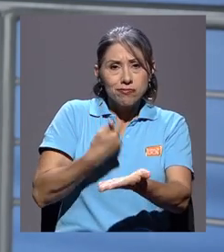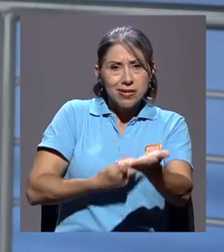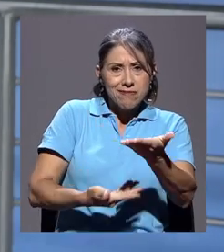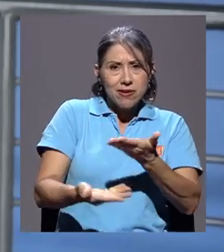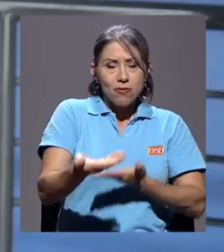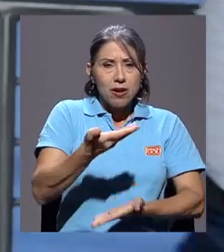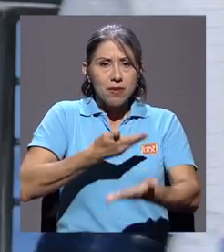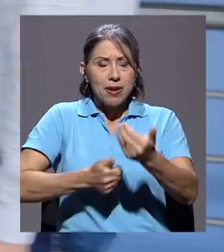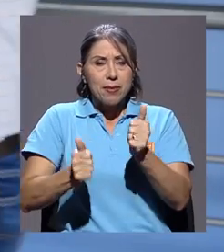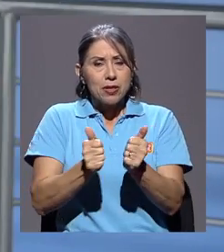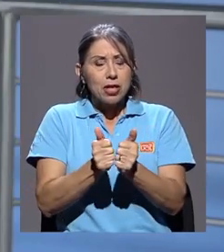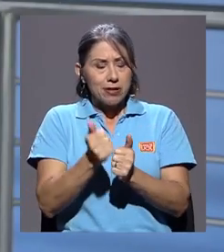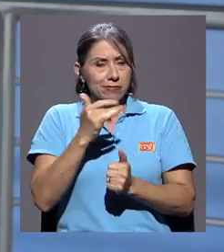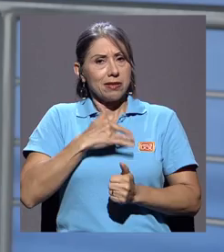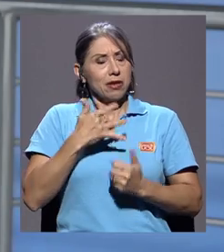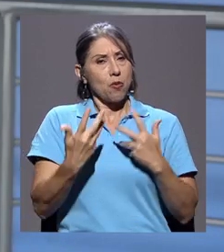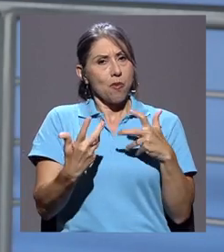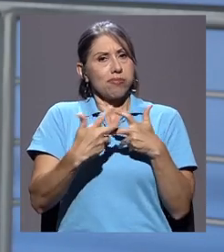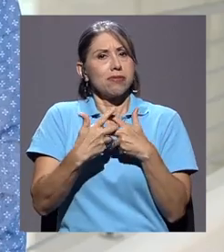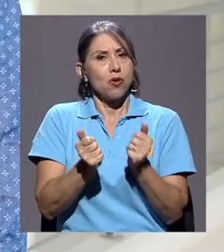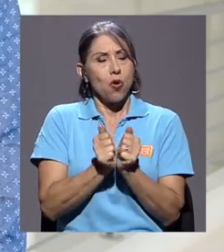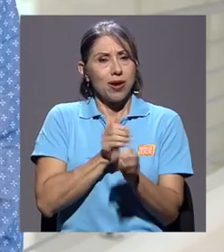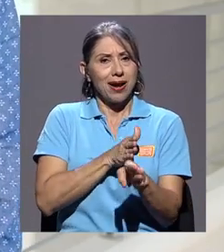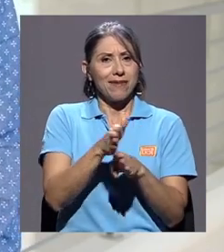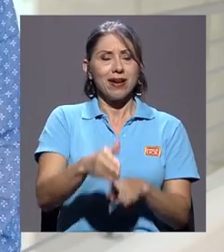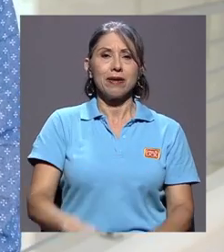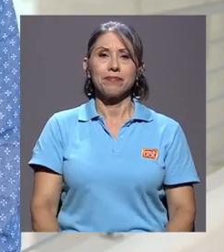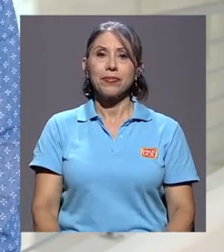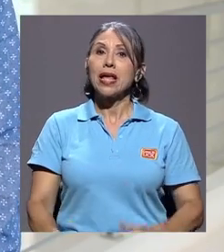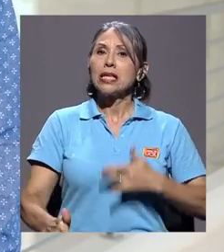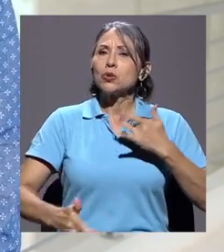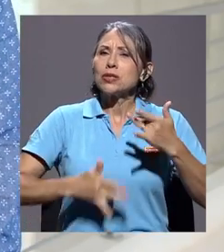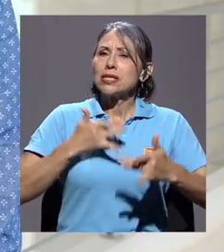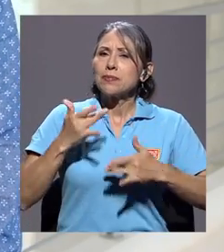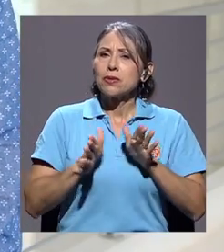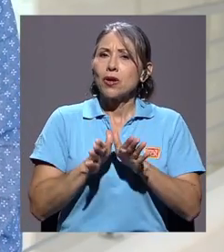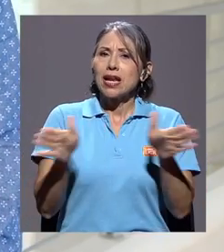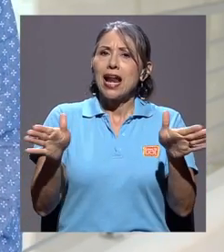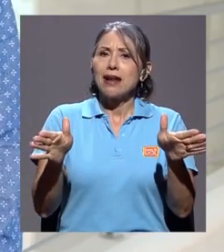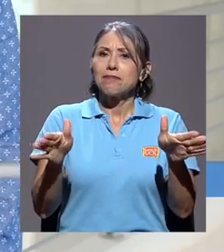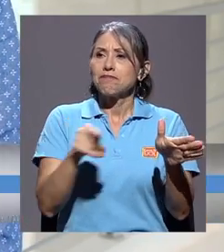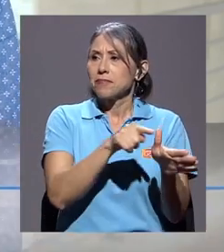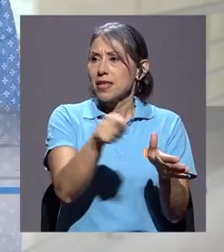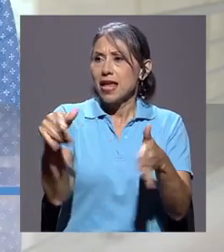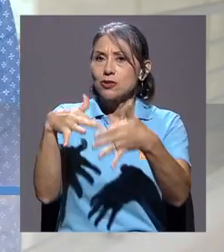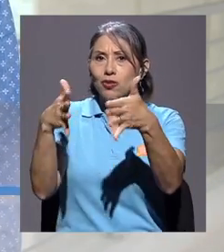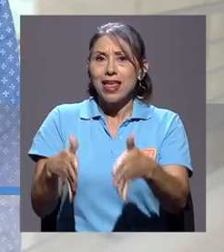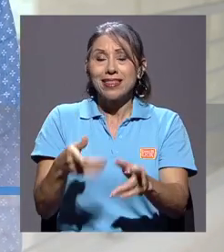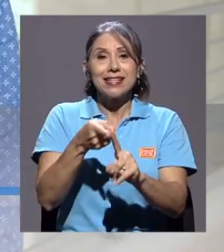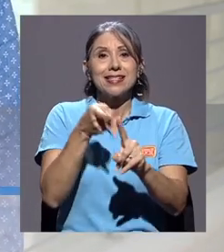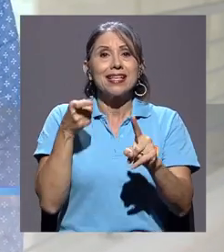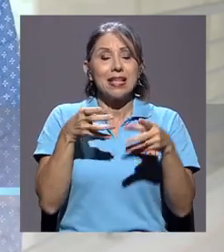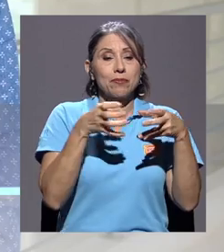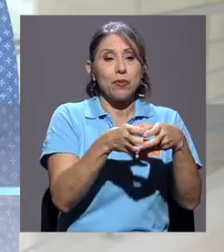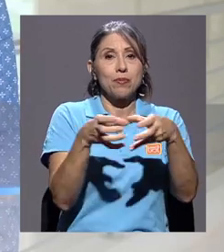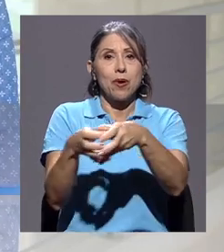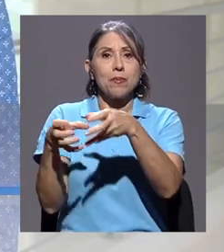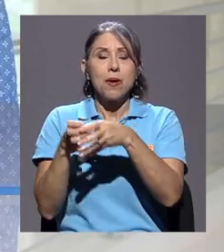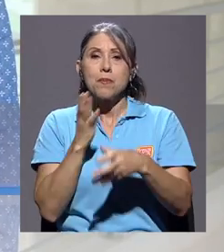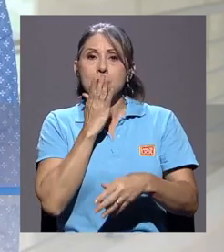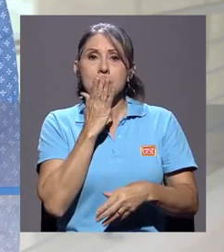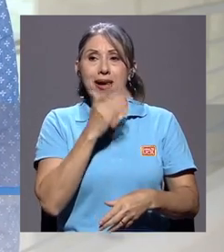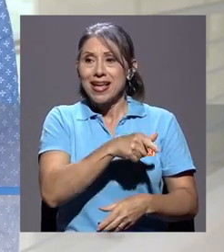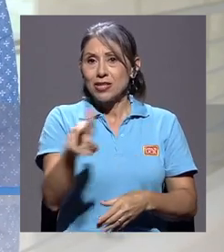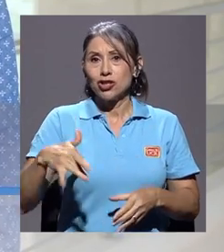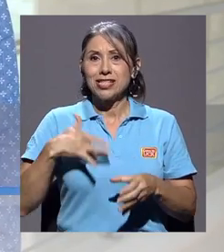retroalimentarme con la carrera que estoy llevando. Es un sentimiento general de los estudiantes que están hoy acá, provenientes de territorios, es un